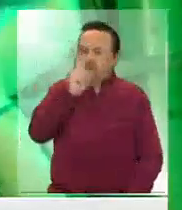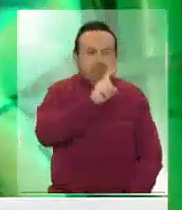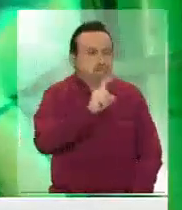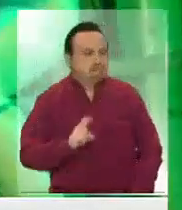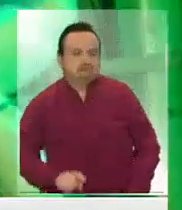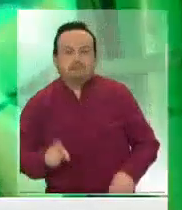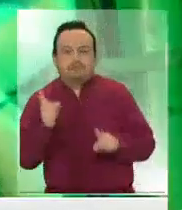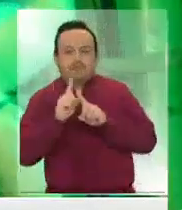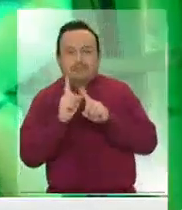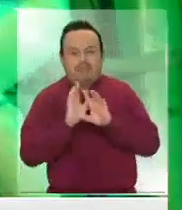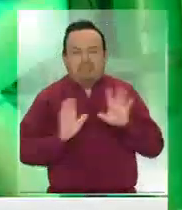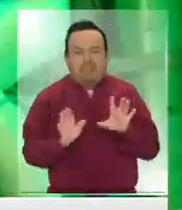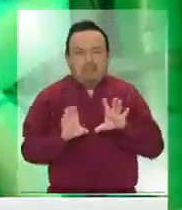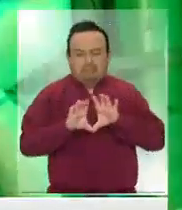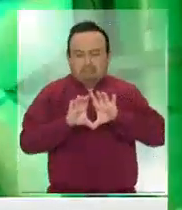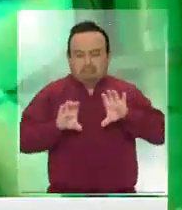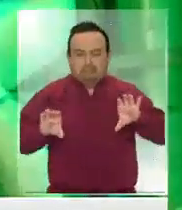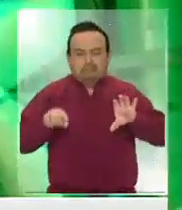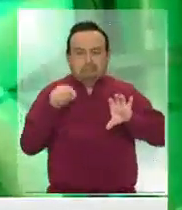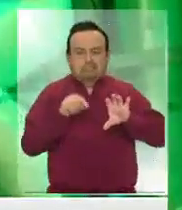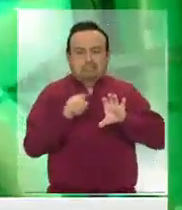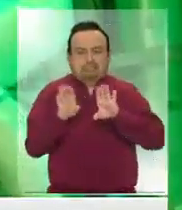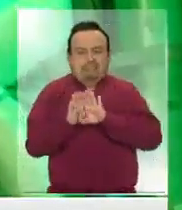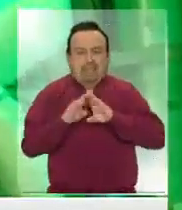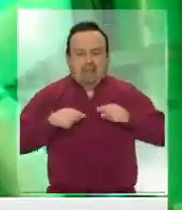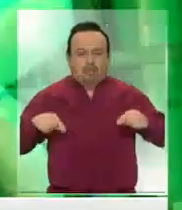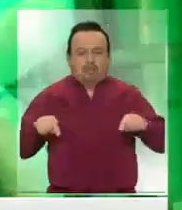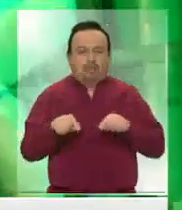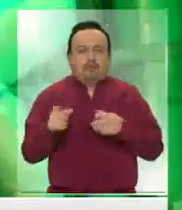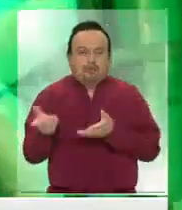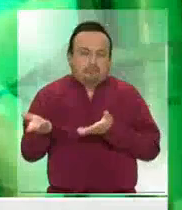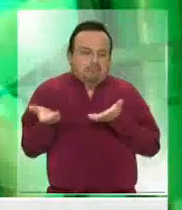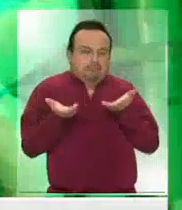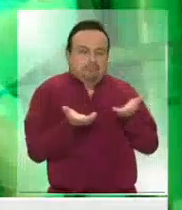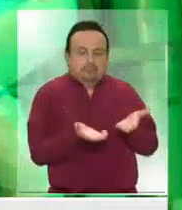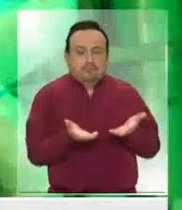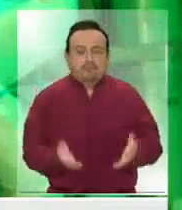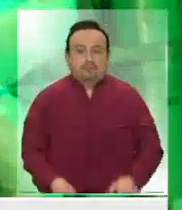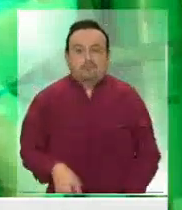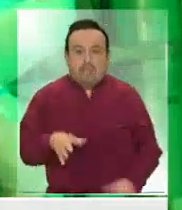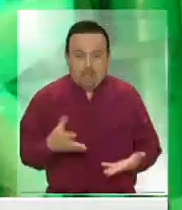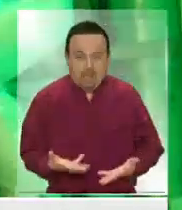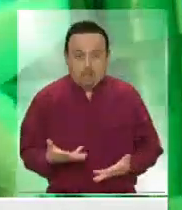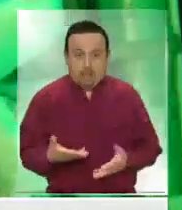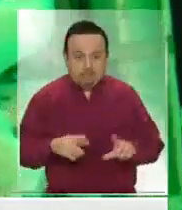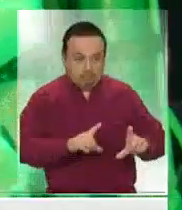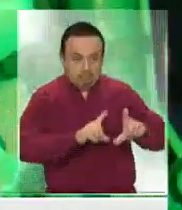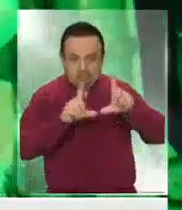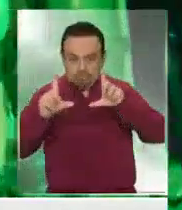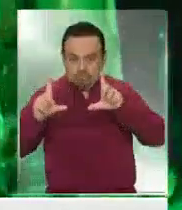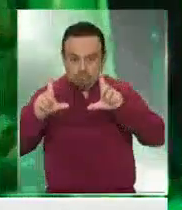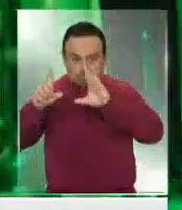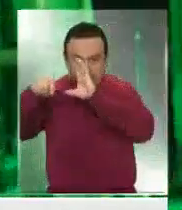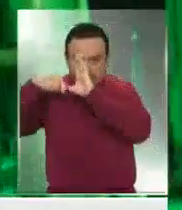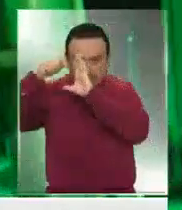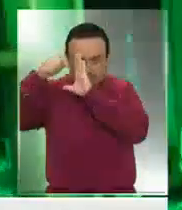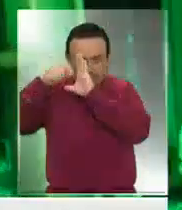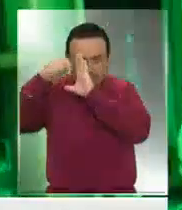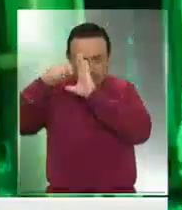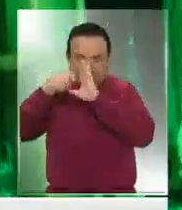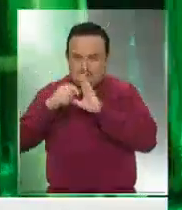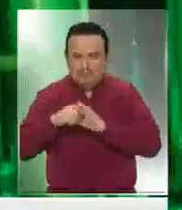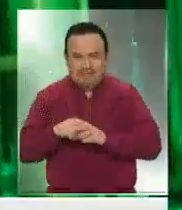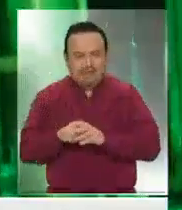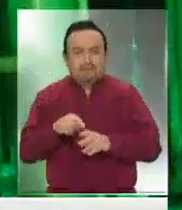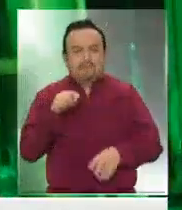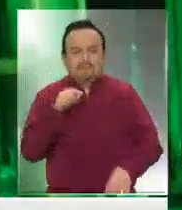avión o todo el personal también que va acompañando a esta persona. En estos minutos, las imágenes que ustedes están viendo en vivo y en